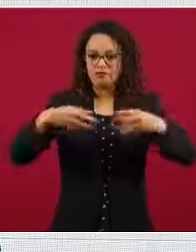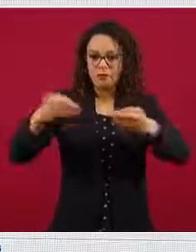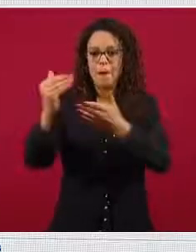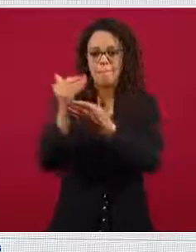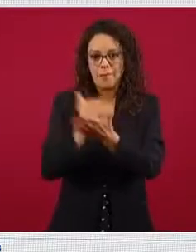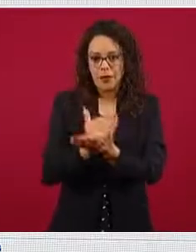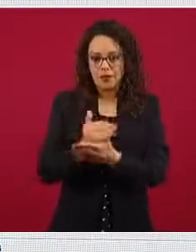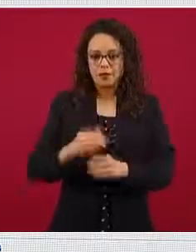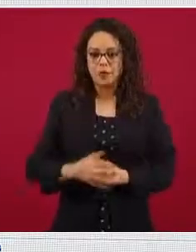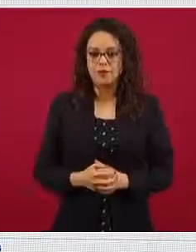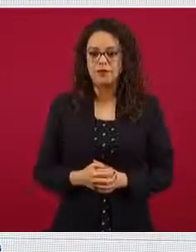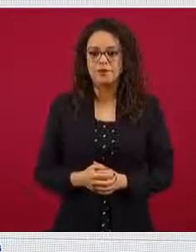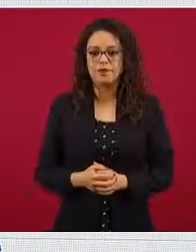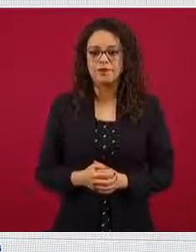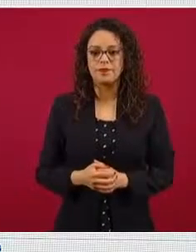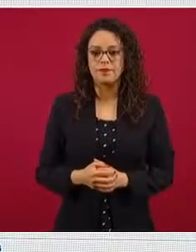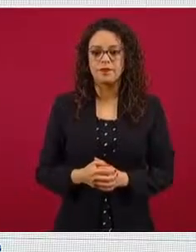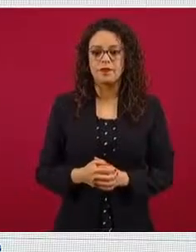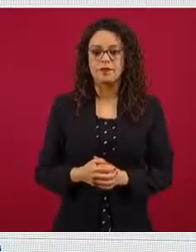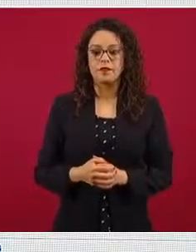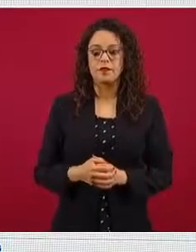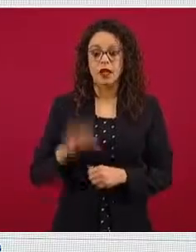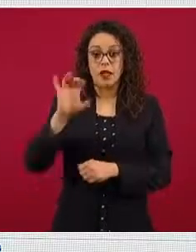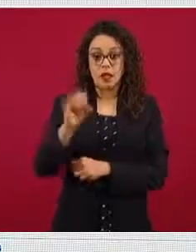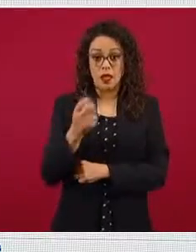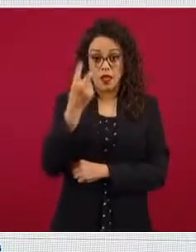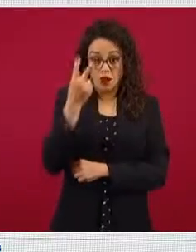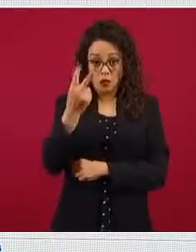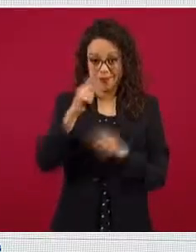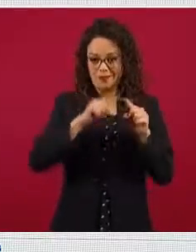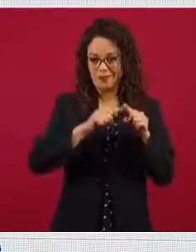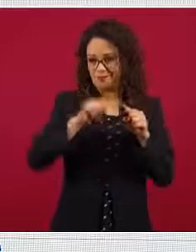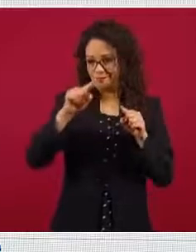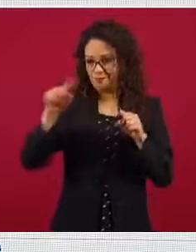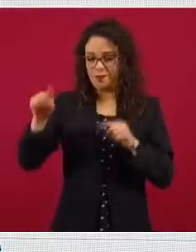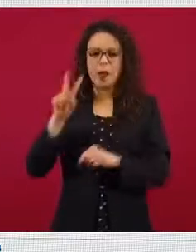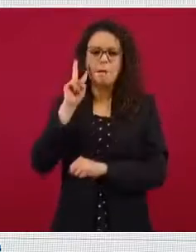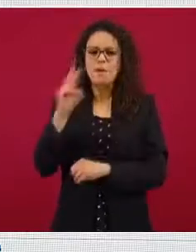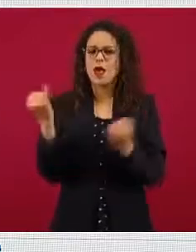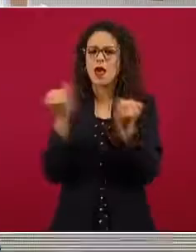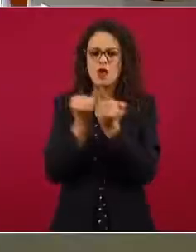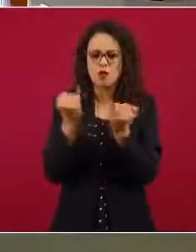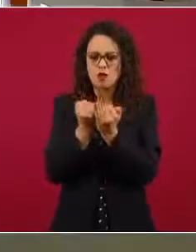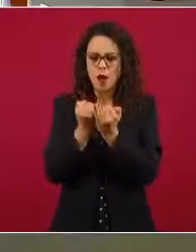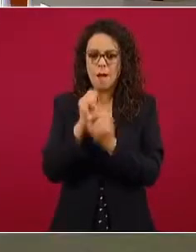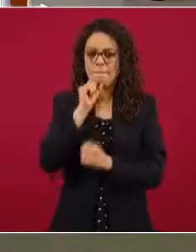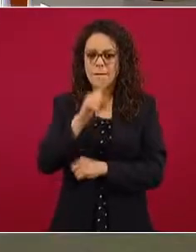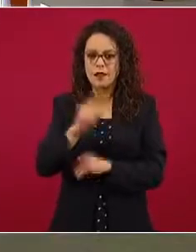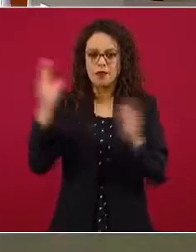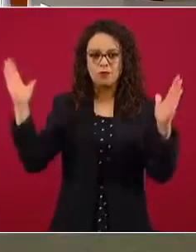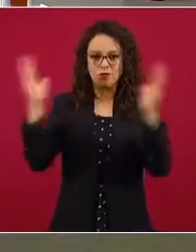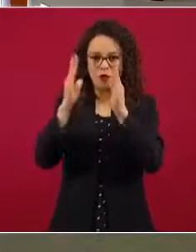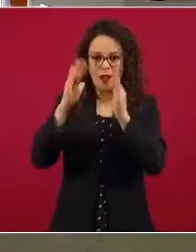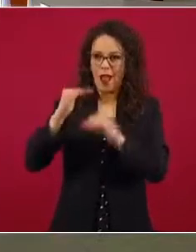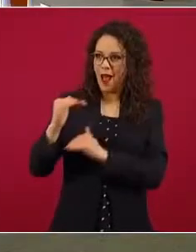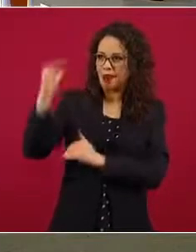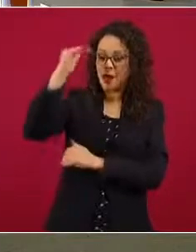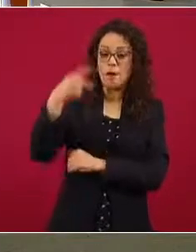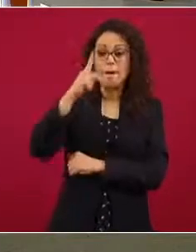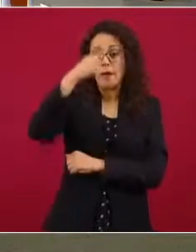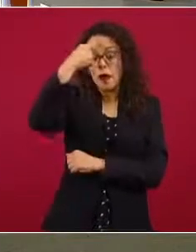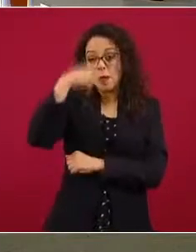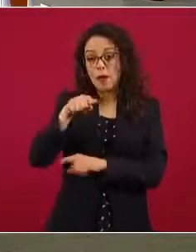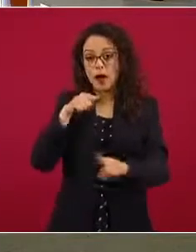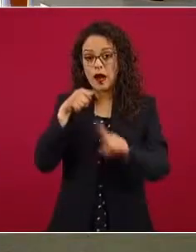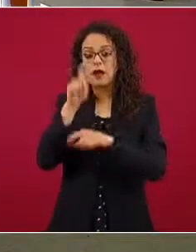este inserto que veremos en las 32 curvas, vemos la misma idea, pero para defunciones, y vean ustedes cómo también empezó